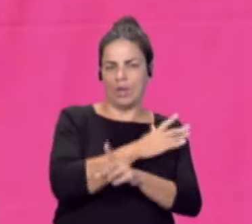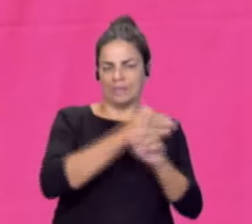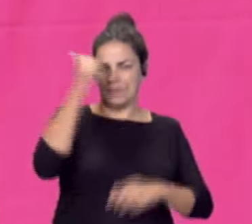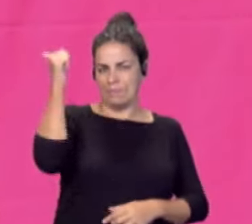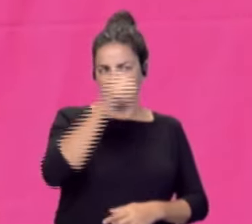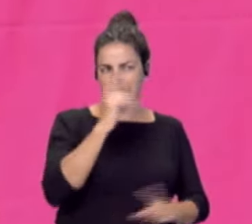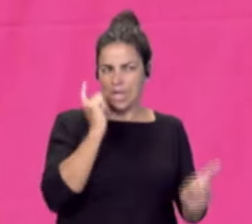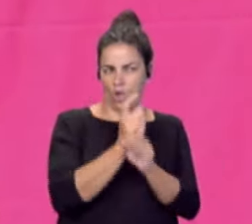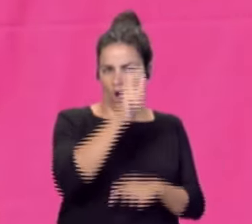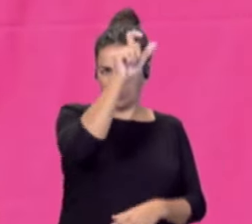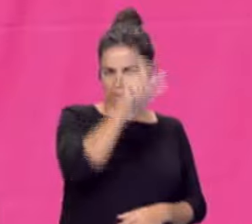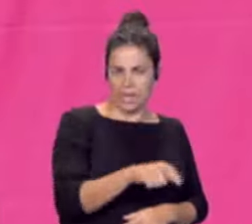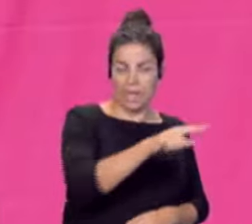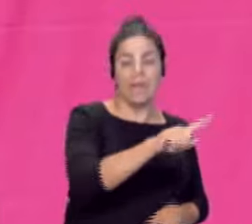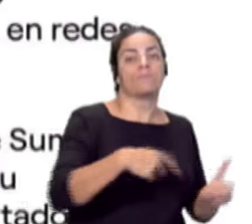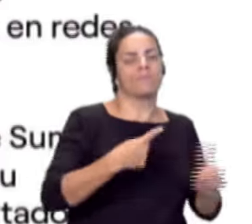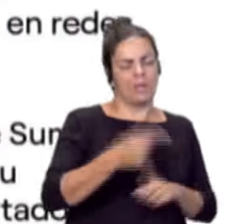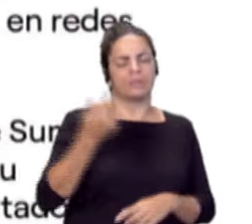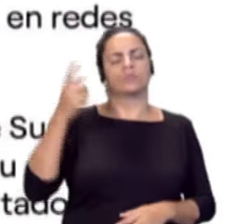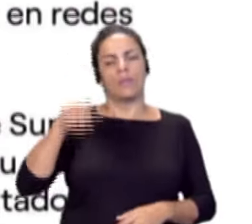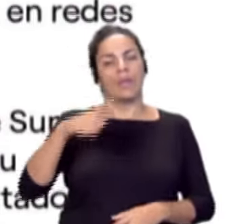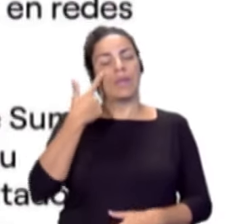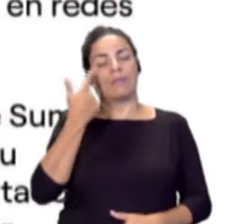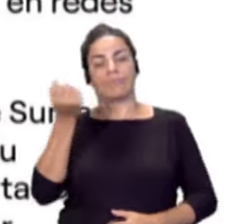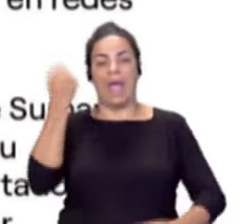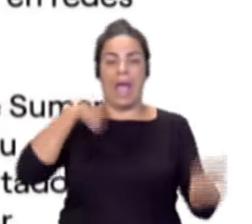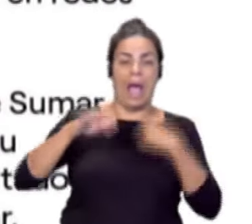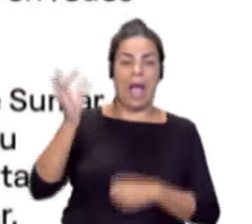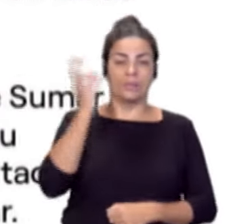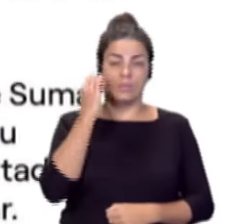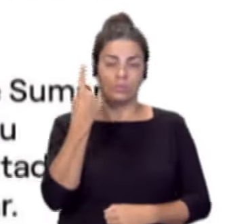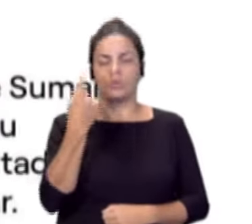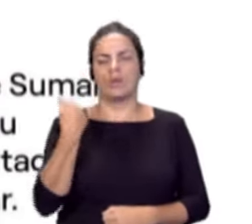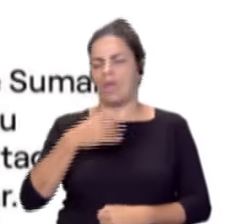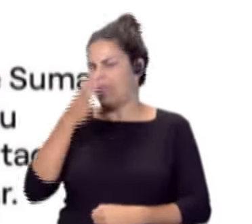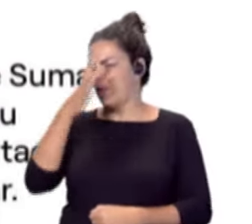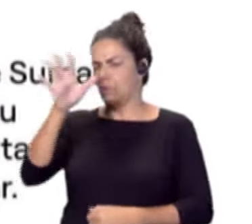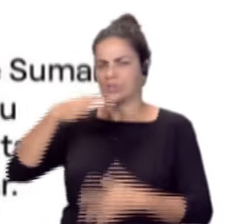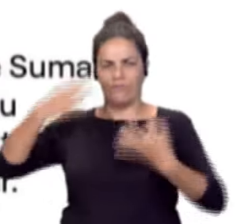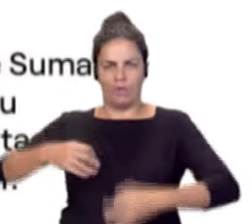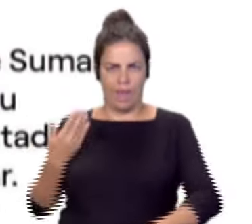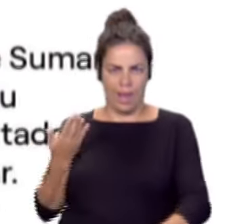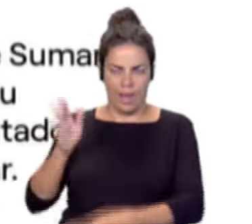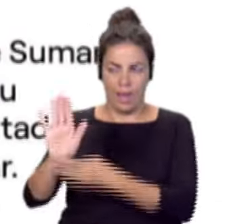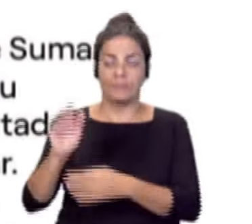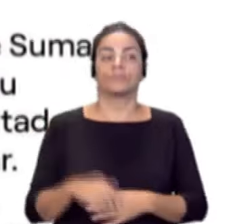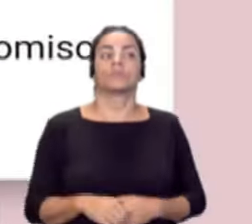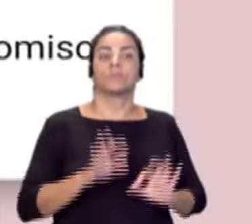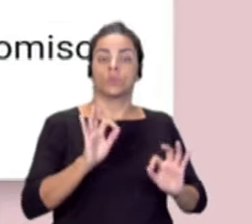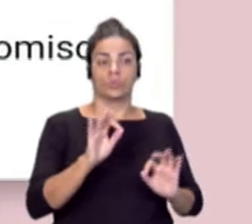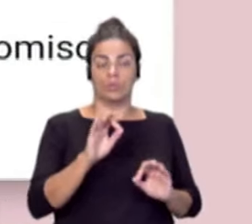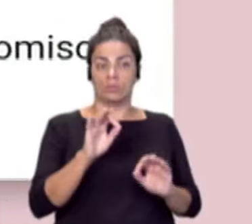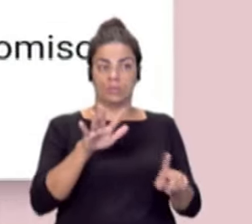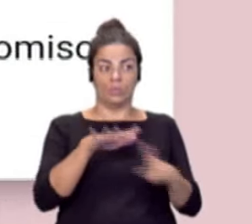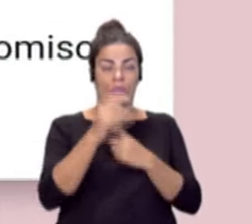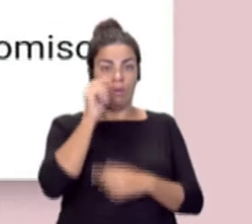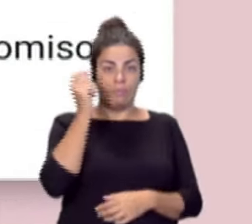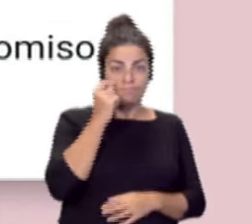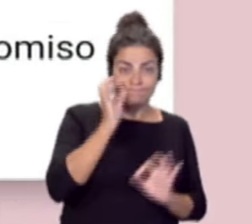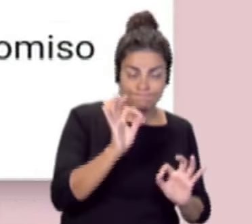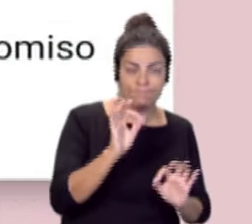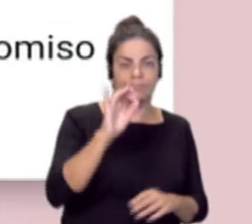denuncia formal por parte de una actriz. Por su parte, después de reconocer esas acusaciones, Yolanda Díaz contactó